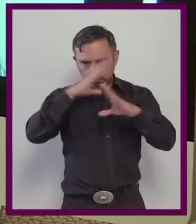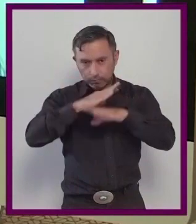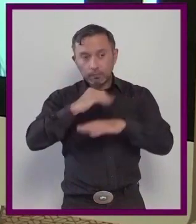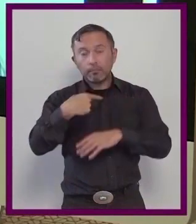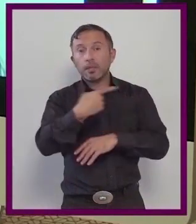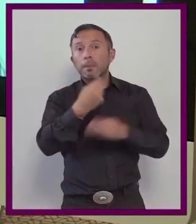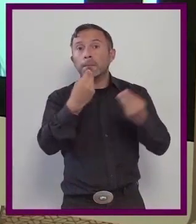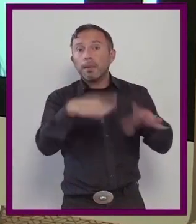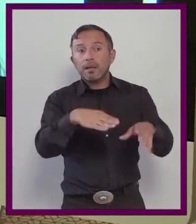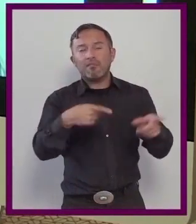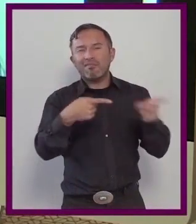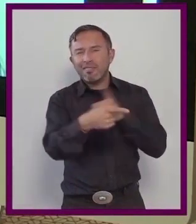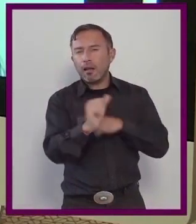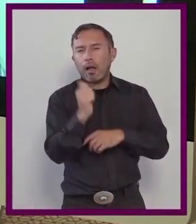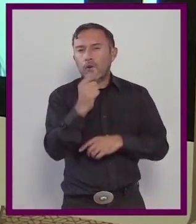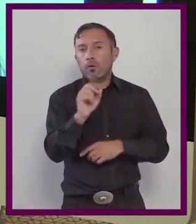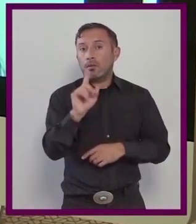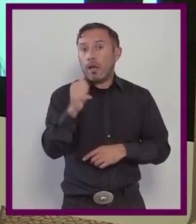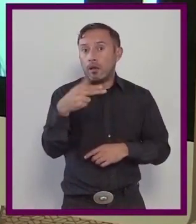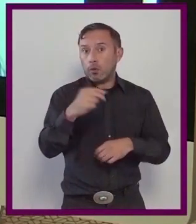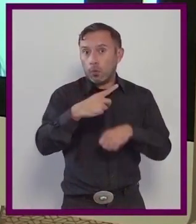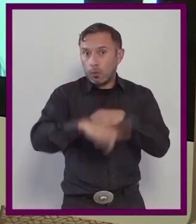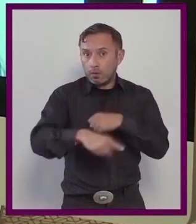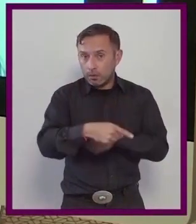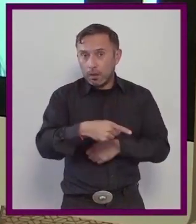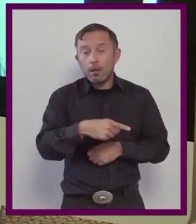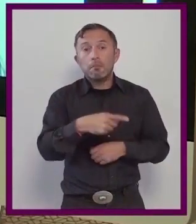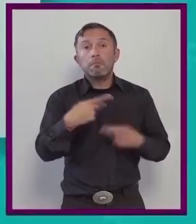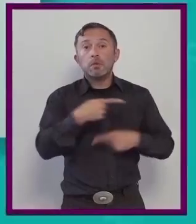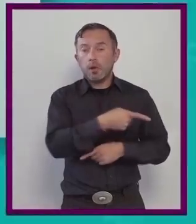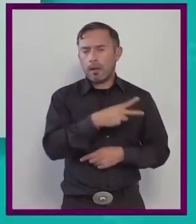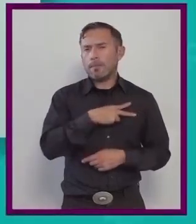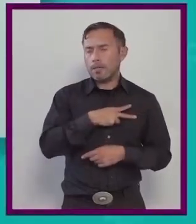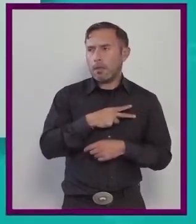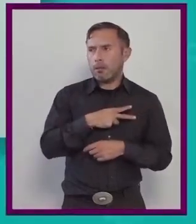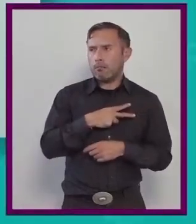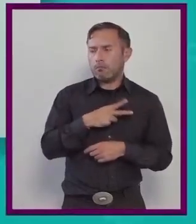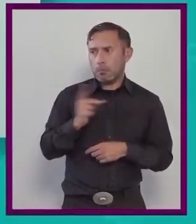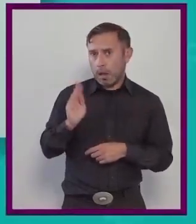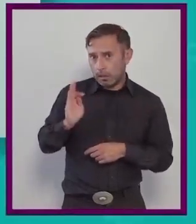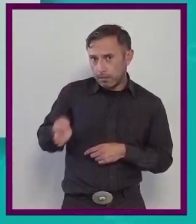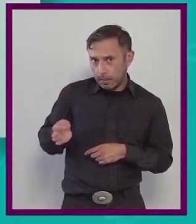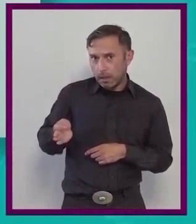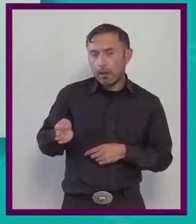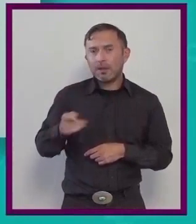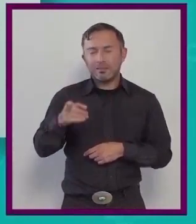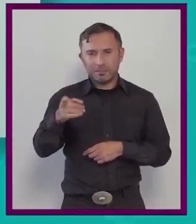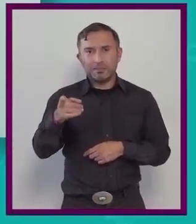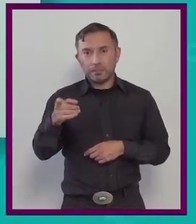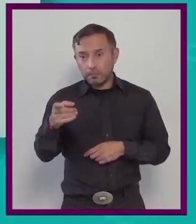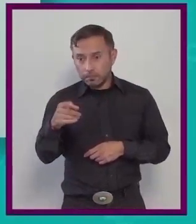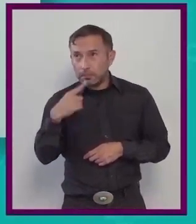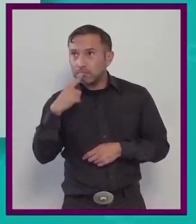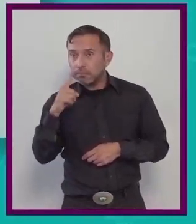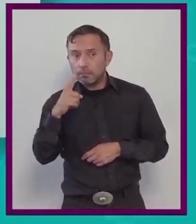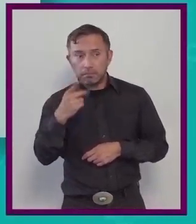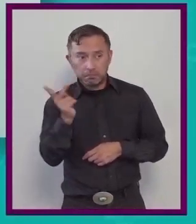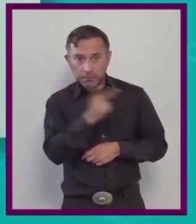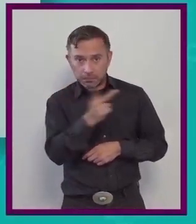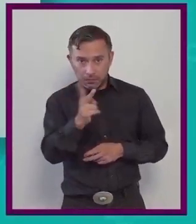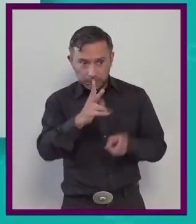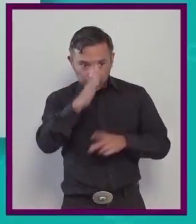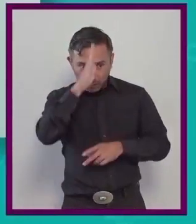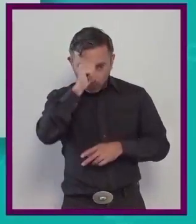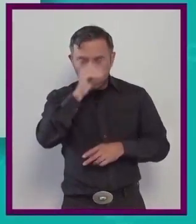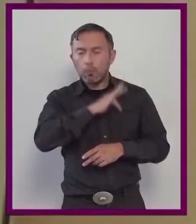para que se pueda reparar el daño de la forma en que la víctima quiera y el imputado también esté de acuerdo para